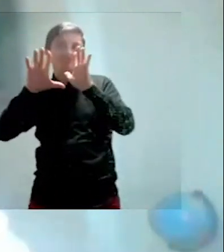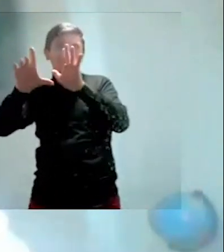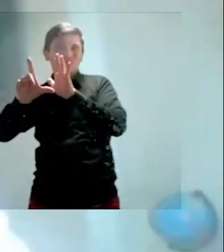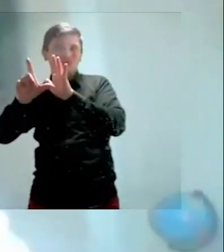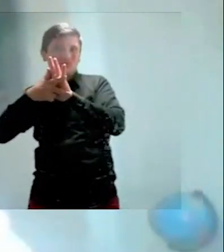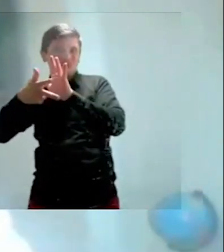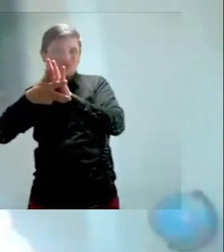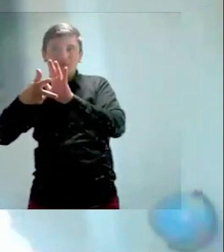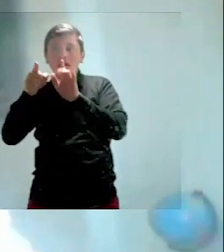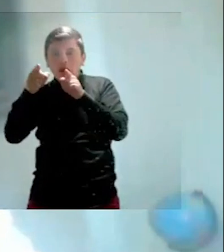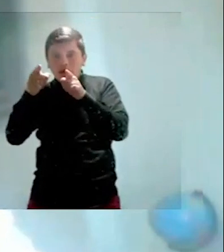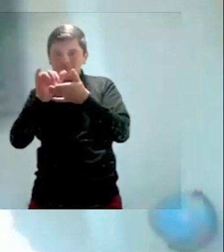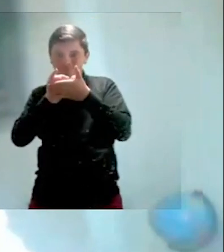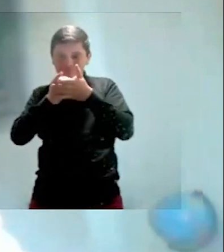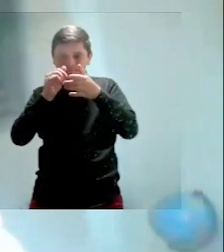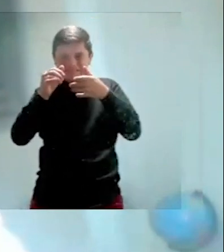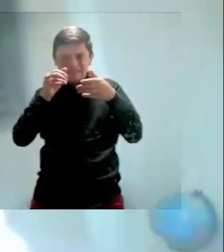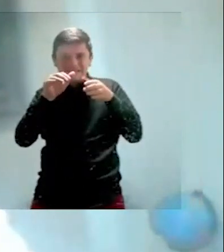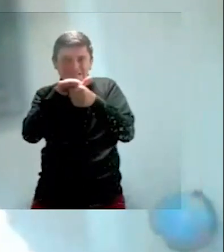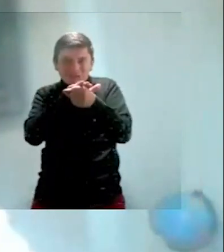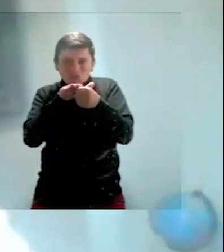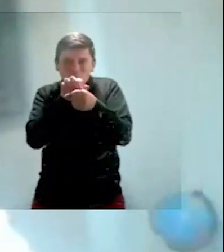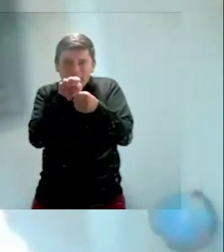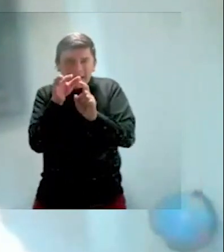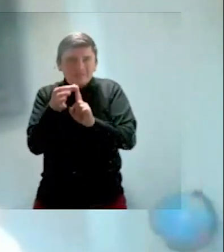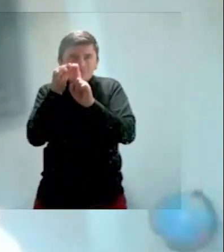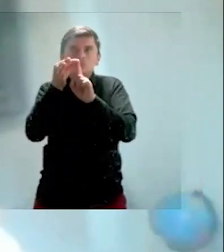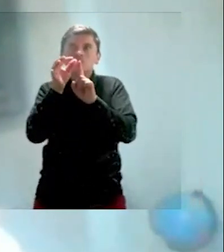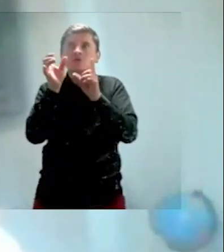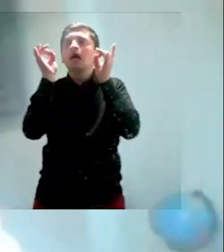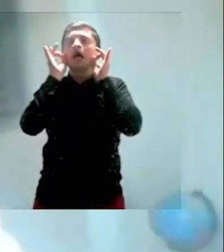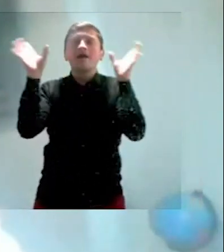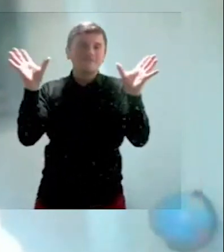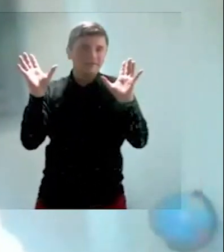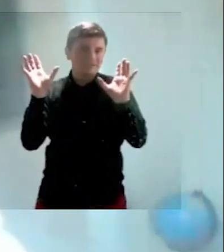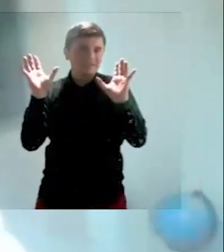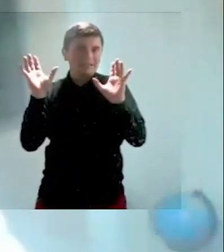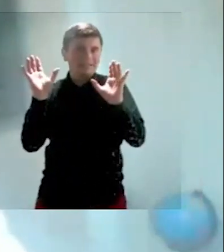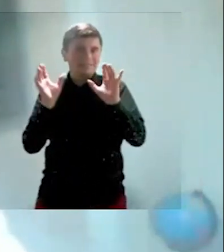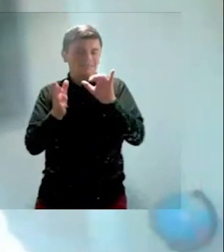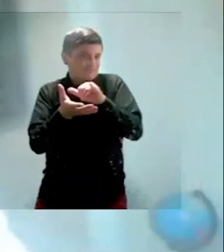La Corte debe tomar medidas que en casos individuales no servirían y tiene que